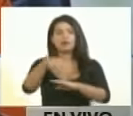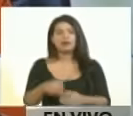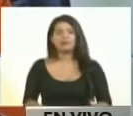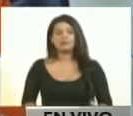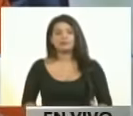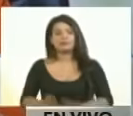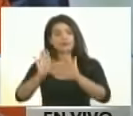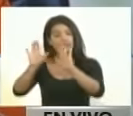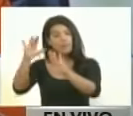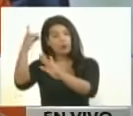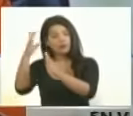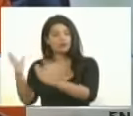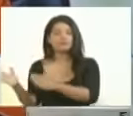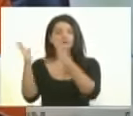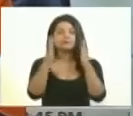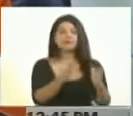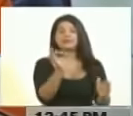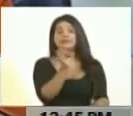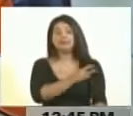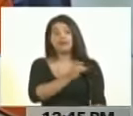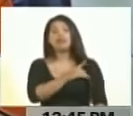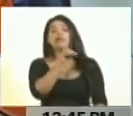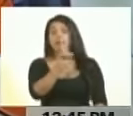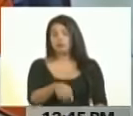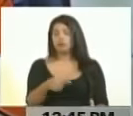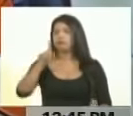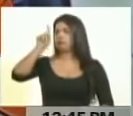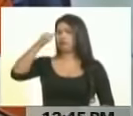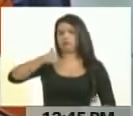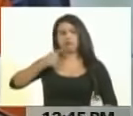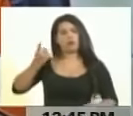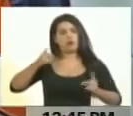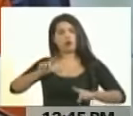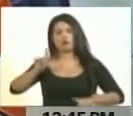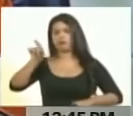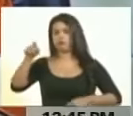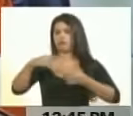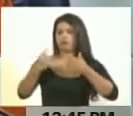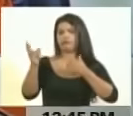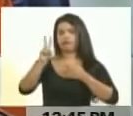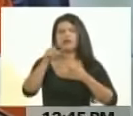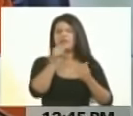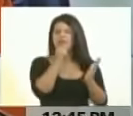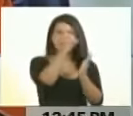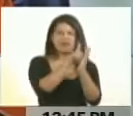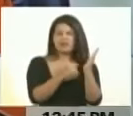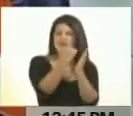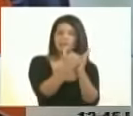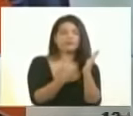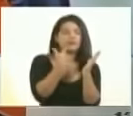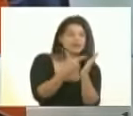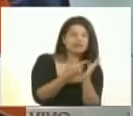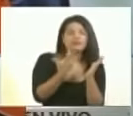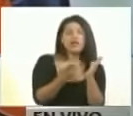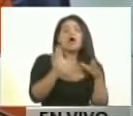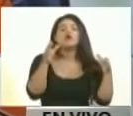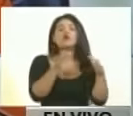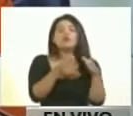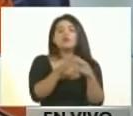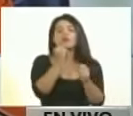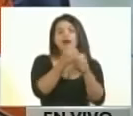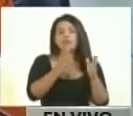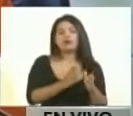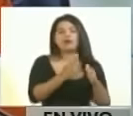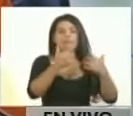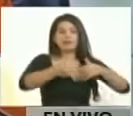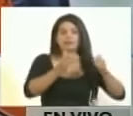Chile, el hermano pueblo de Chile también se manifestó. Sindicato Nacional de Trabajadores de la Pequeña y la Mediana Industria,